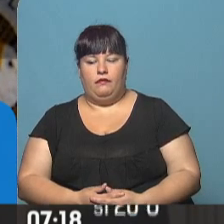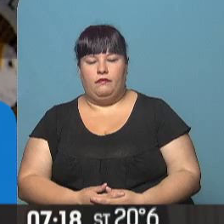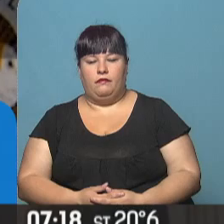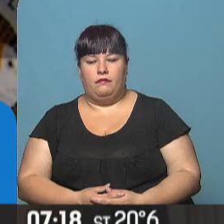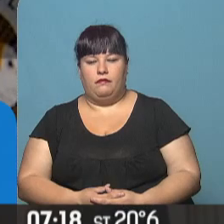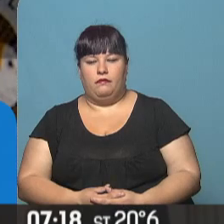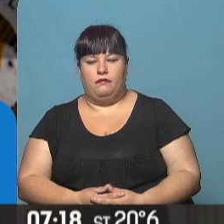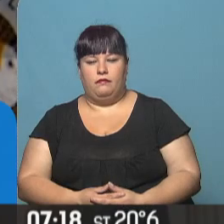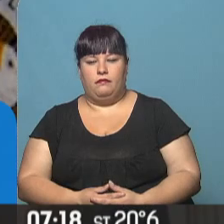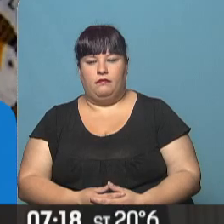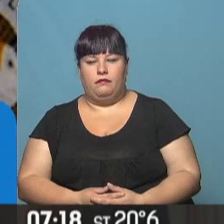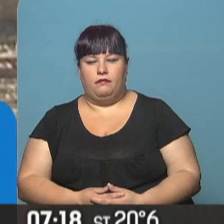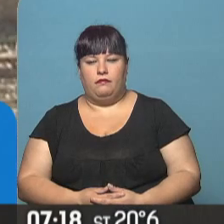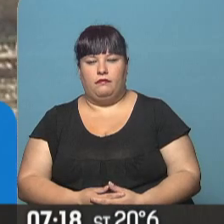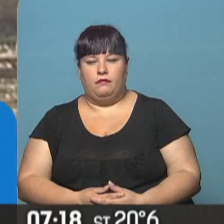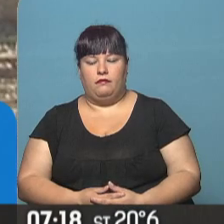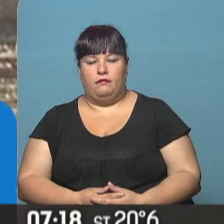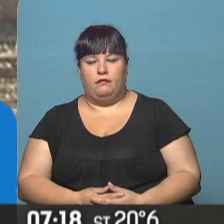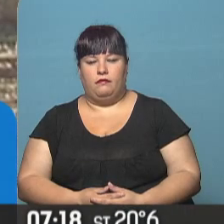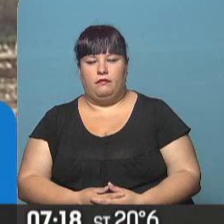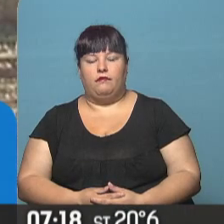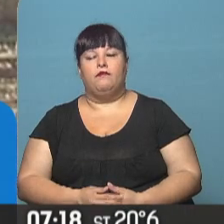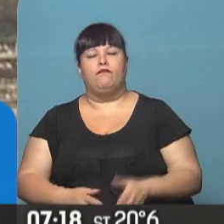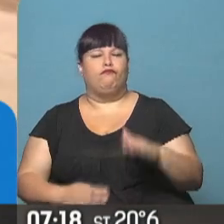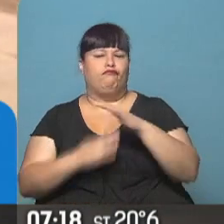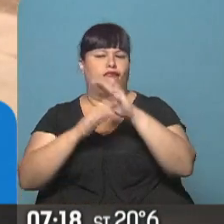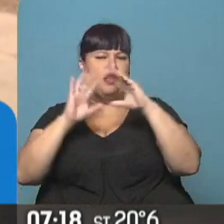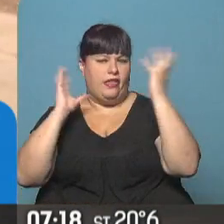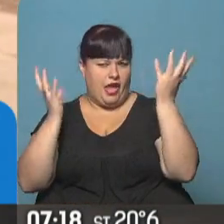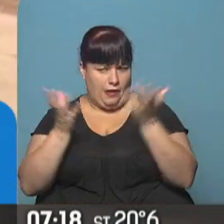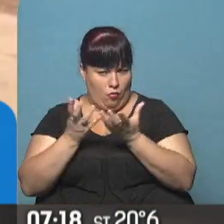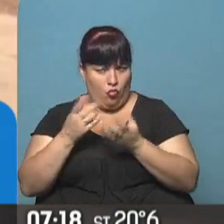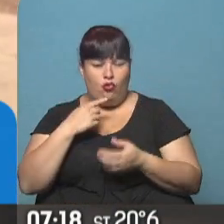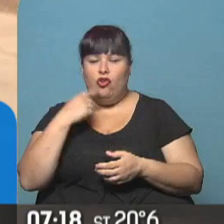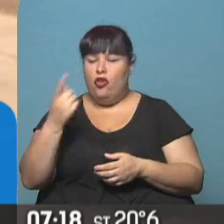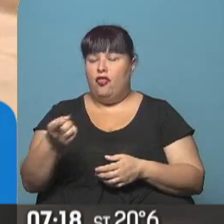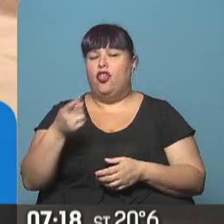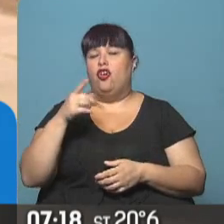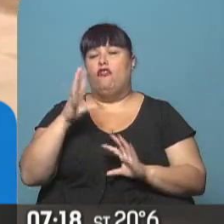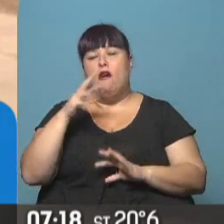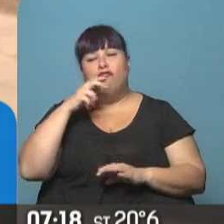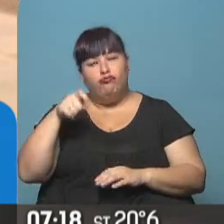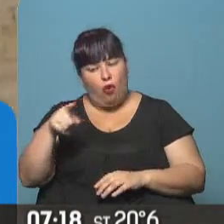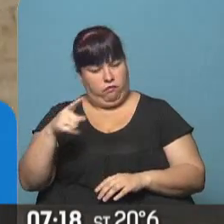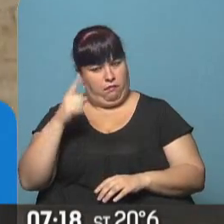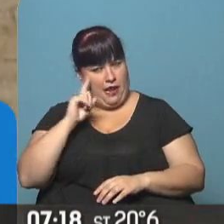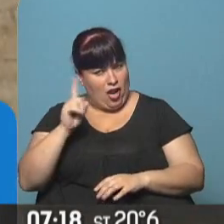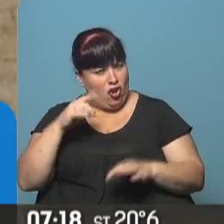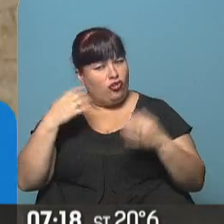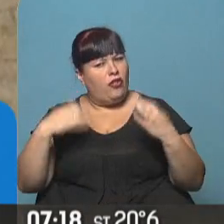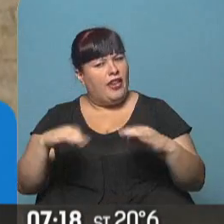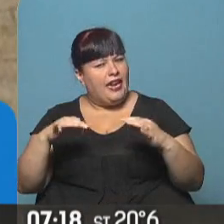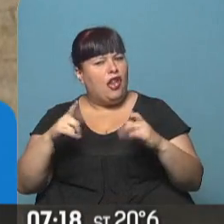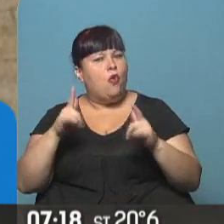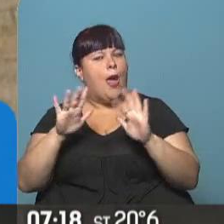deal for the Palestinians. Líderes mundiales advirtieron que la postura de Trump pone en jaque la delicada